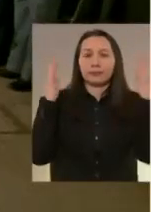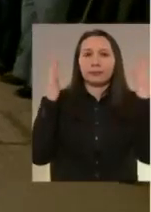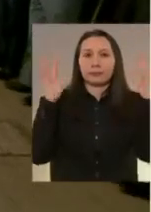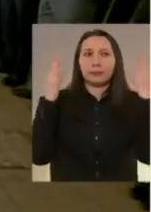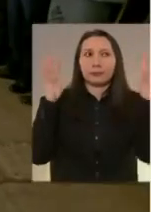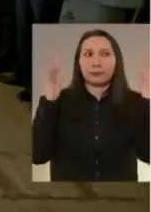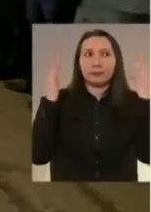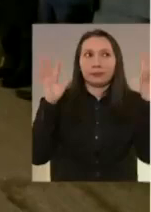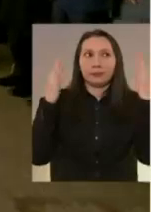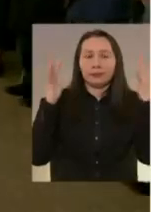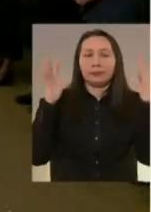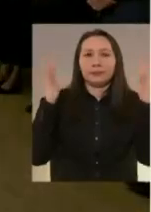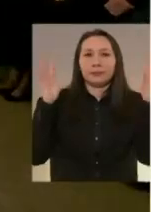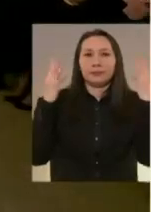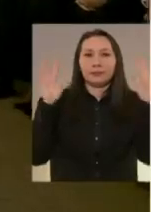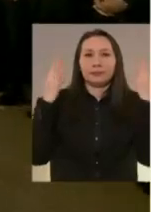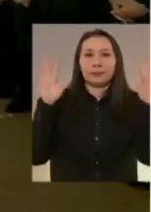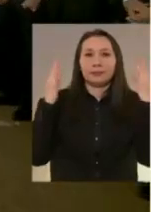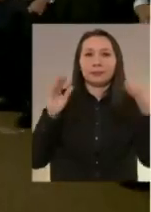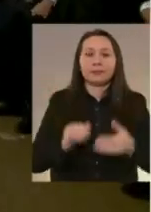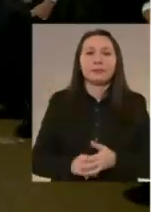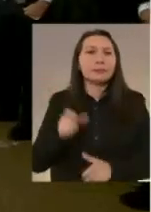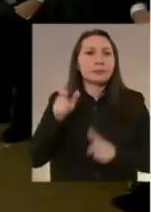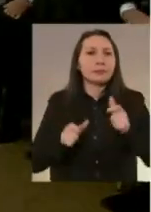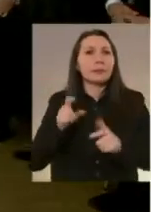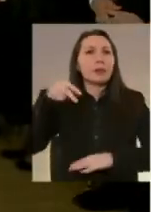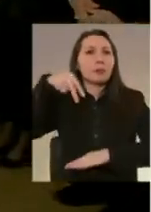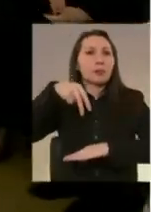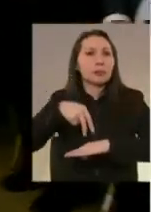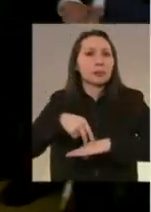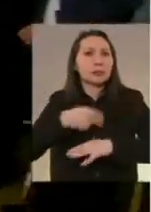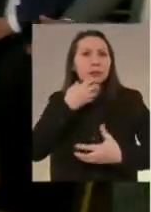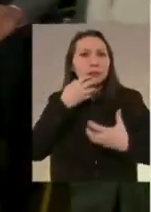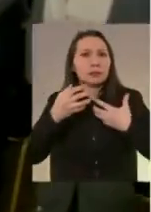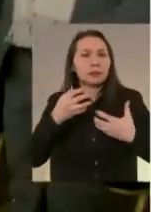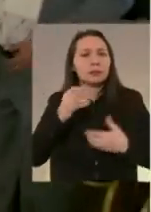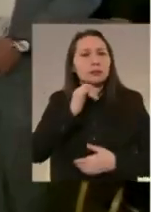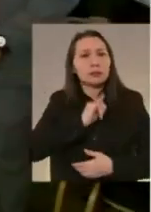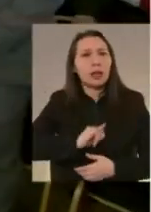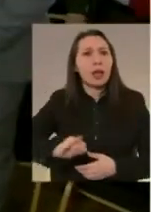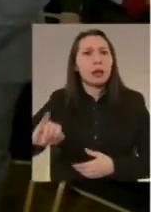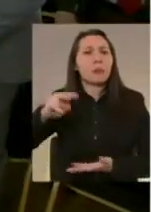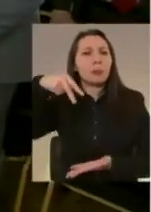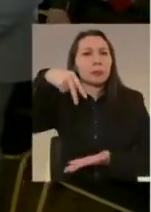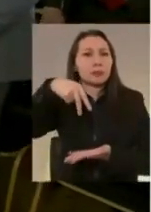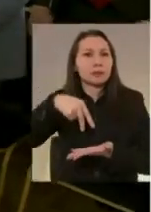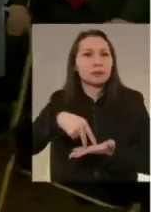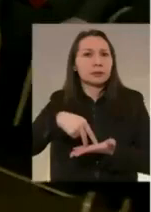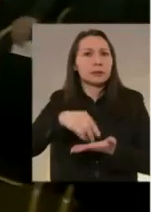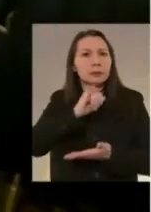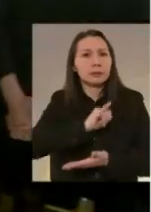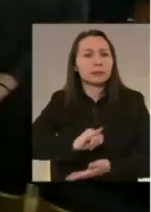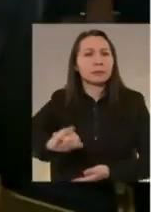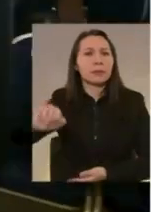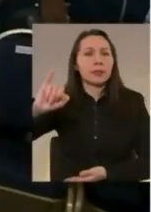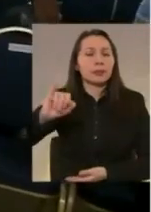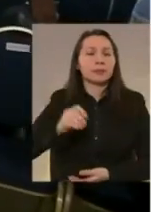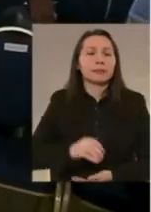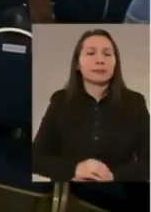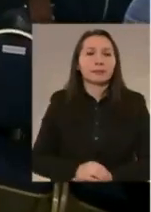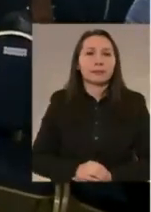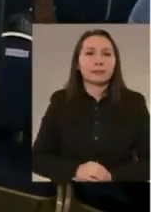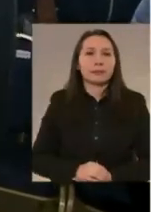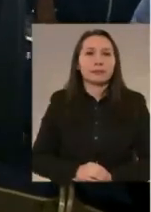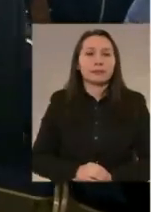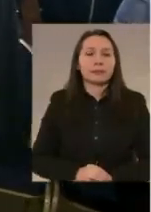también cada uno de nosotros hoy día goza de la libertad y el derecho que por culpa de nosotros mismos